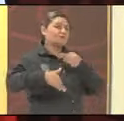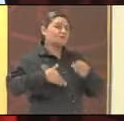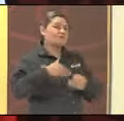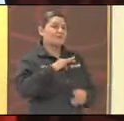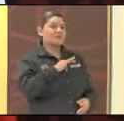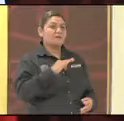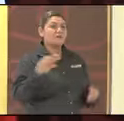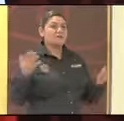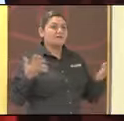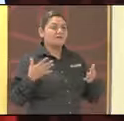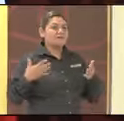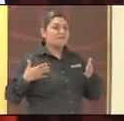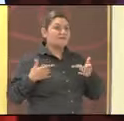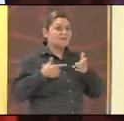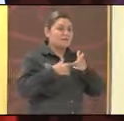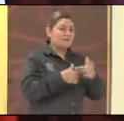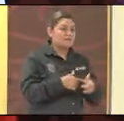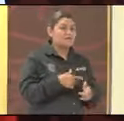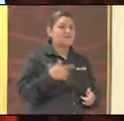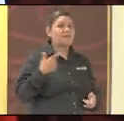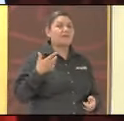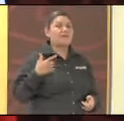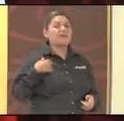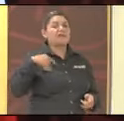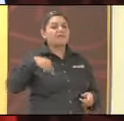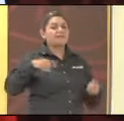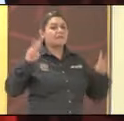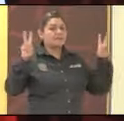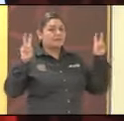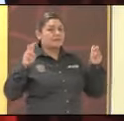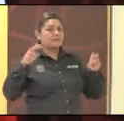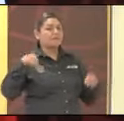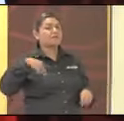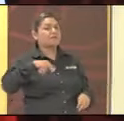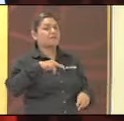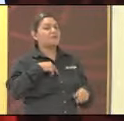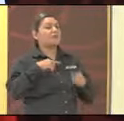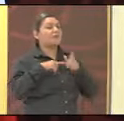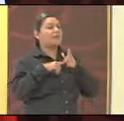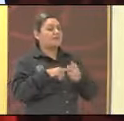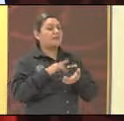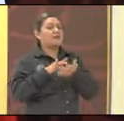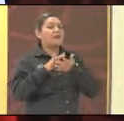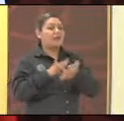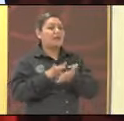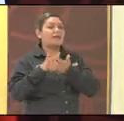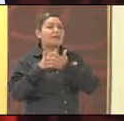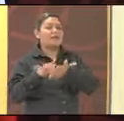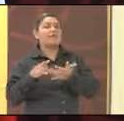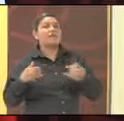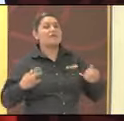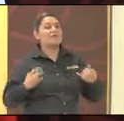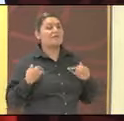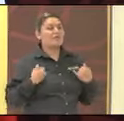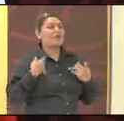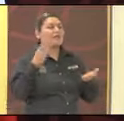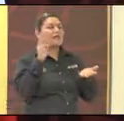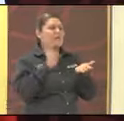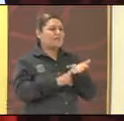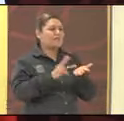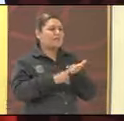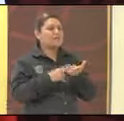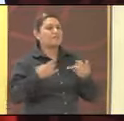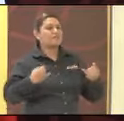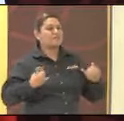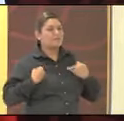ser pionero en este tema. Y nosotros vamos a seguir apoyando a los jóvenes, porque le apostamos a la juventud,